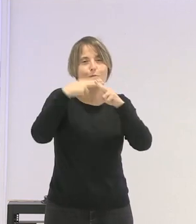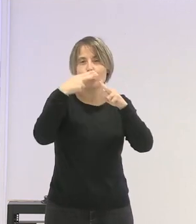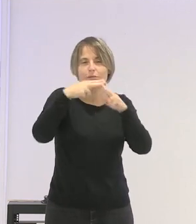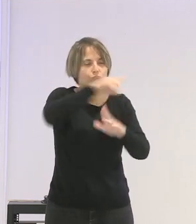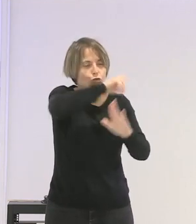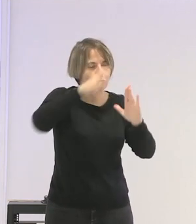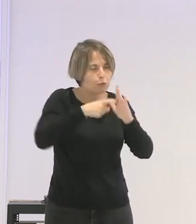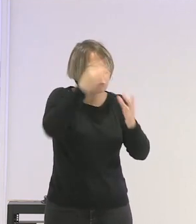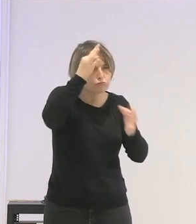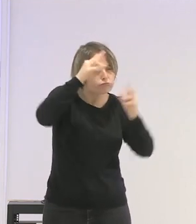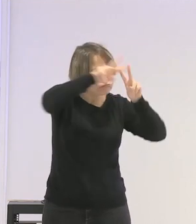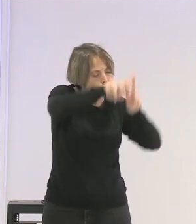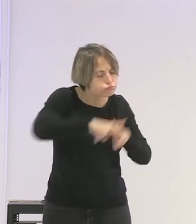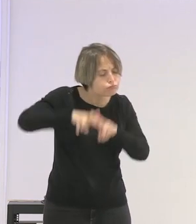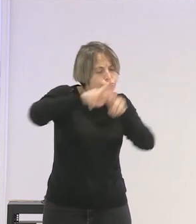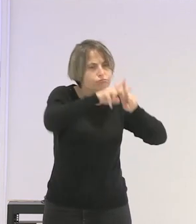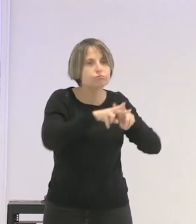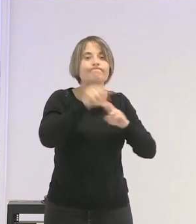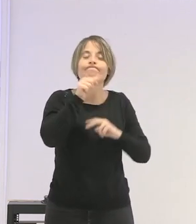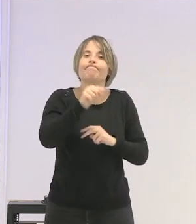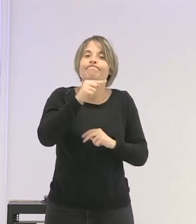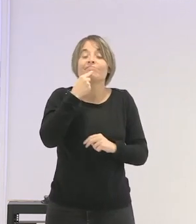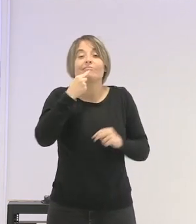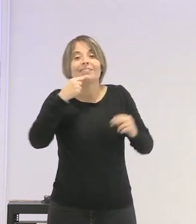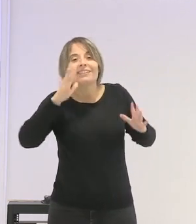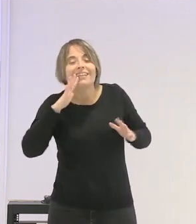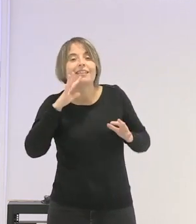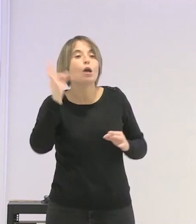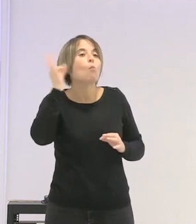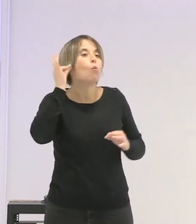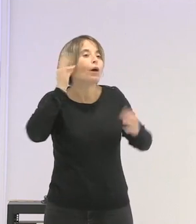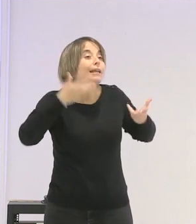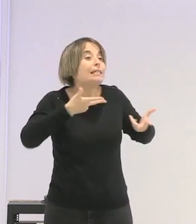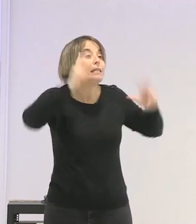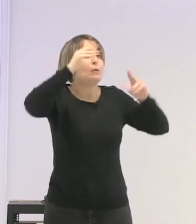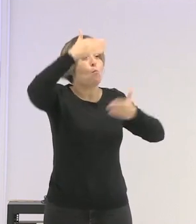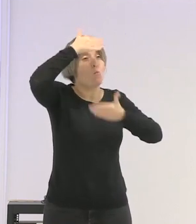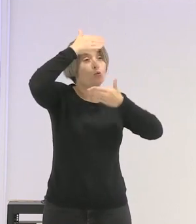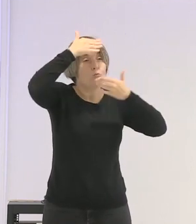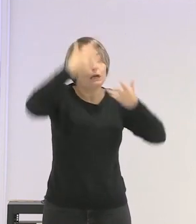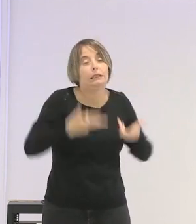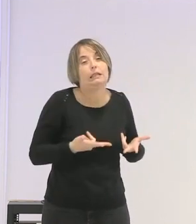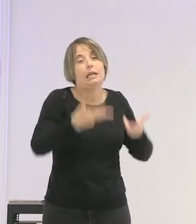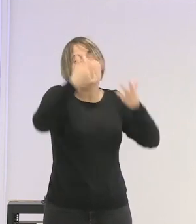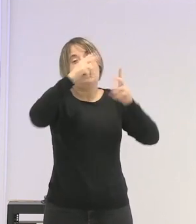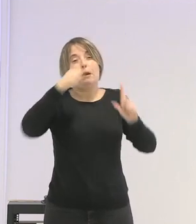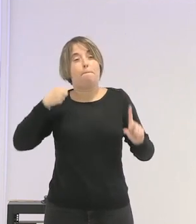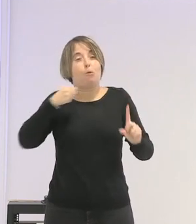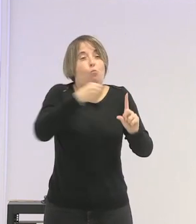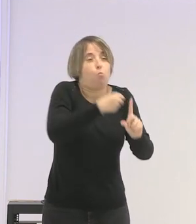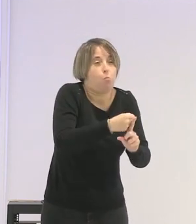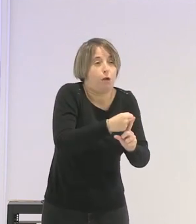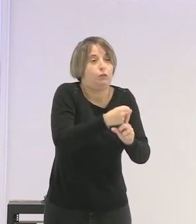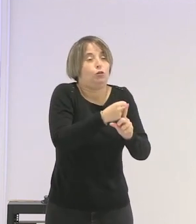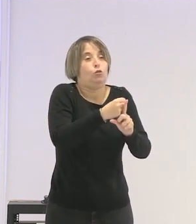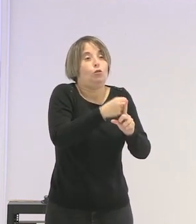donde explica que de alguna manera esta idea de que hay que liberar a las mujeres musulmanas de la opresión, es decir,